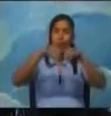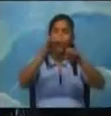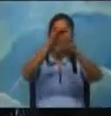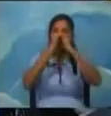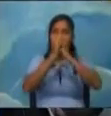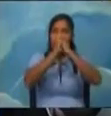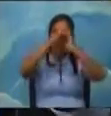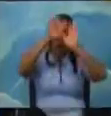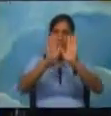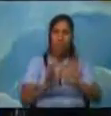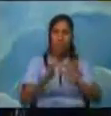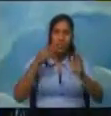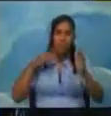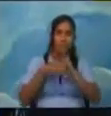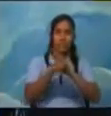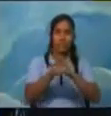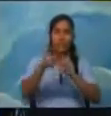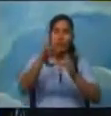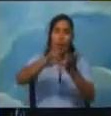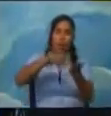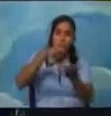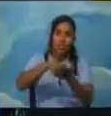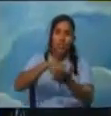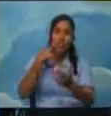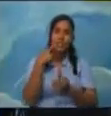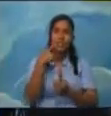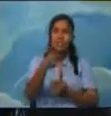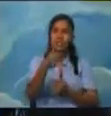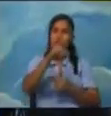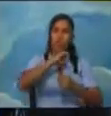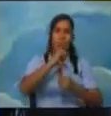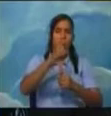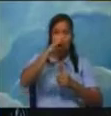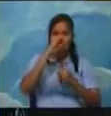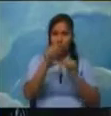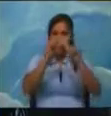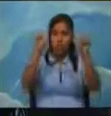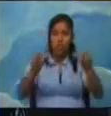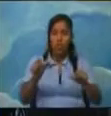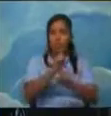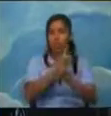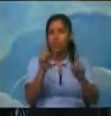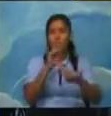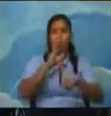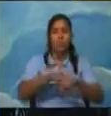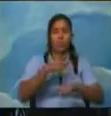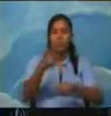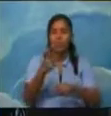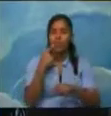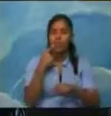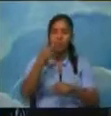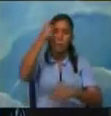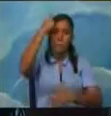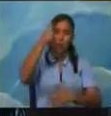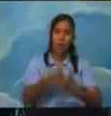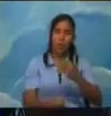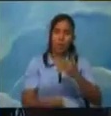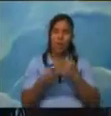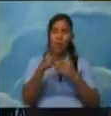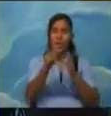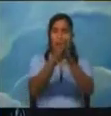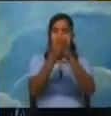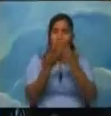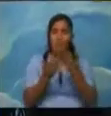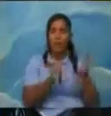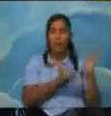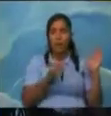yeso, meterle cabilla y luego arrodillarte y decirle, tú eres mi Dios. Porque está expresamente prohibido en la palabra